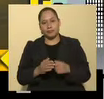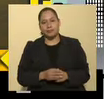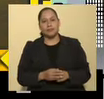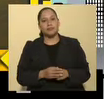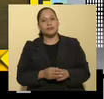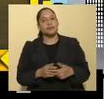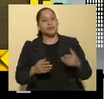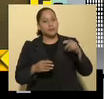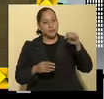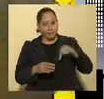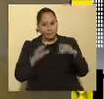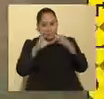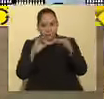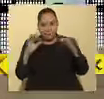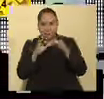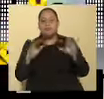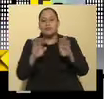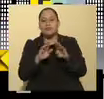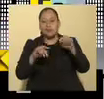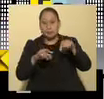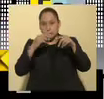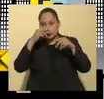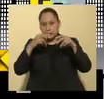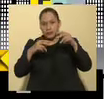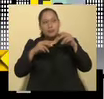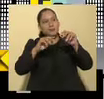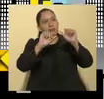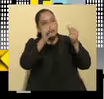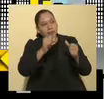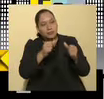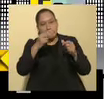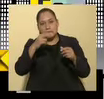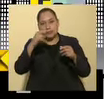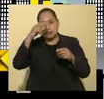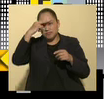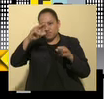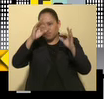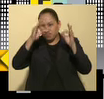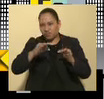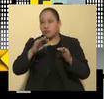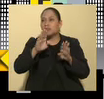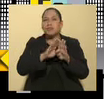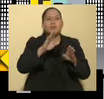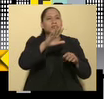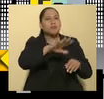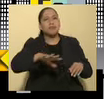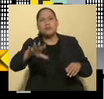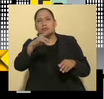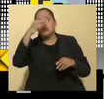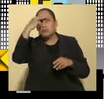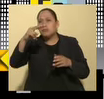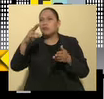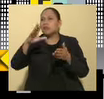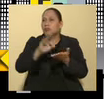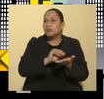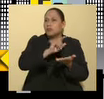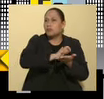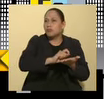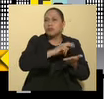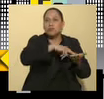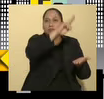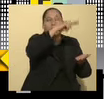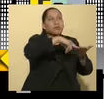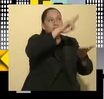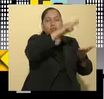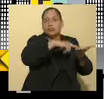la cosa aquí era mexicanizar el arte. Era pintar el paisaje mexicano. La idea, maestro, es que el